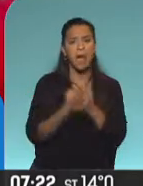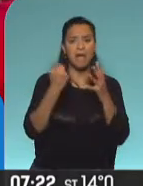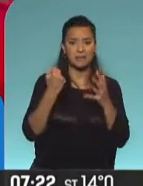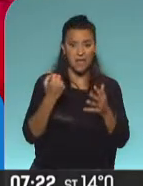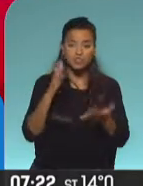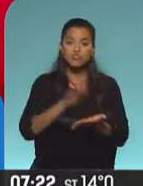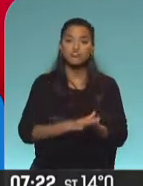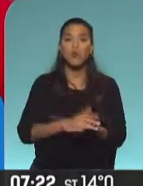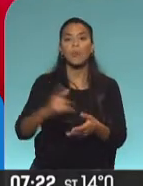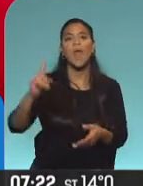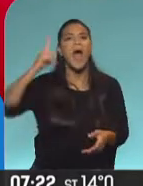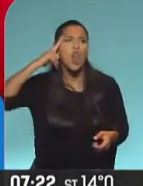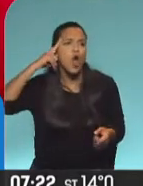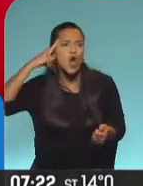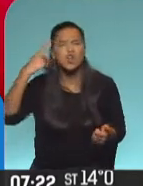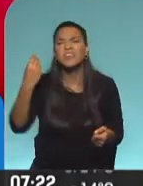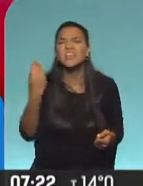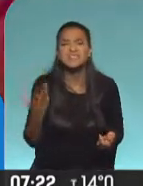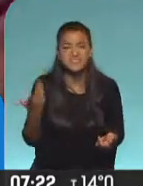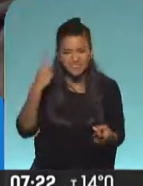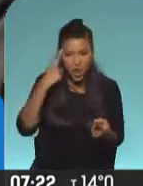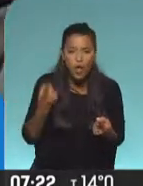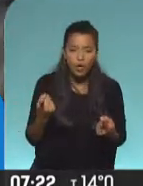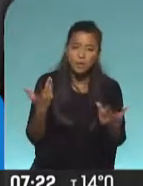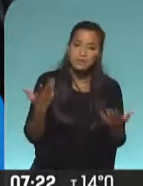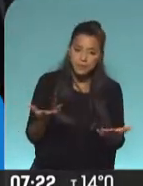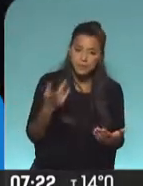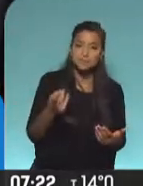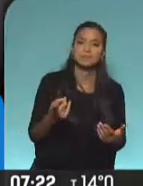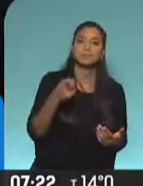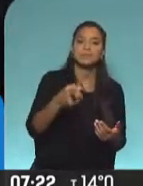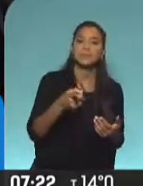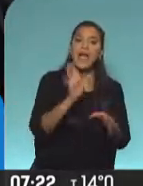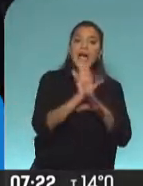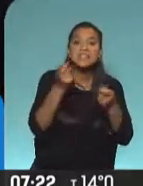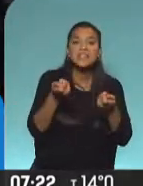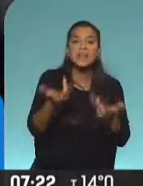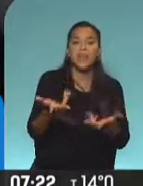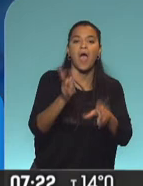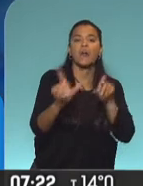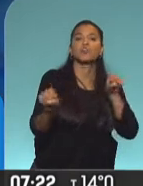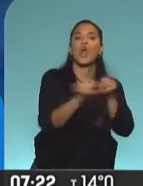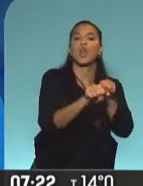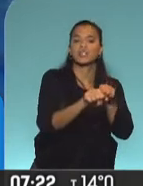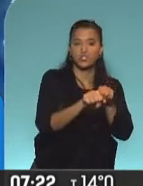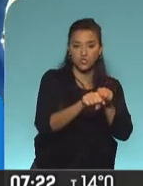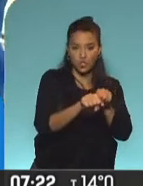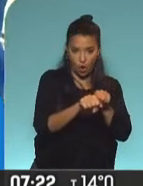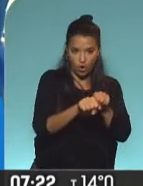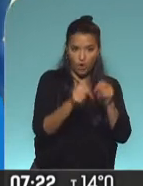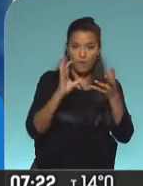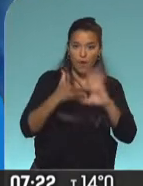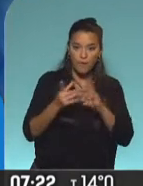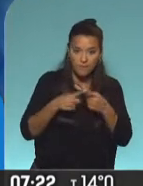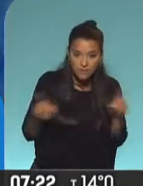social de la locura en ese sentido porque genera puentes y nos conecta de otra manera con